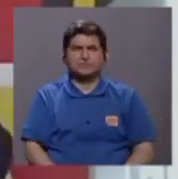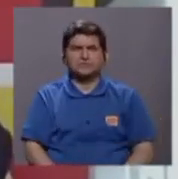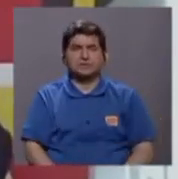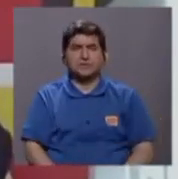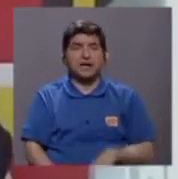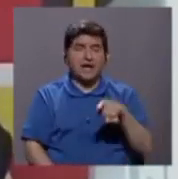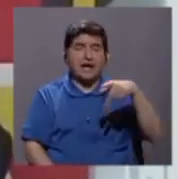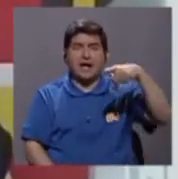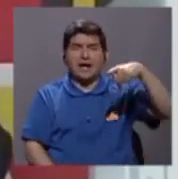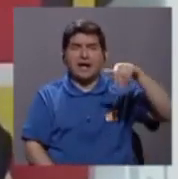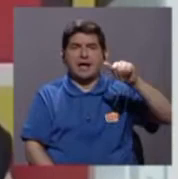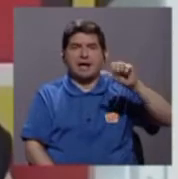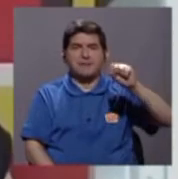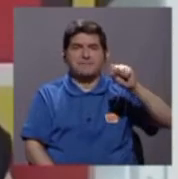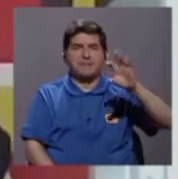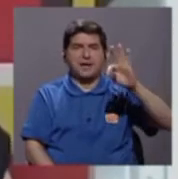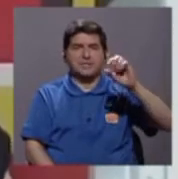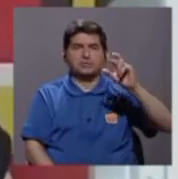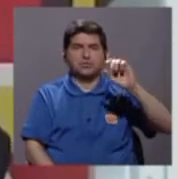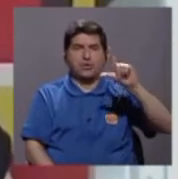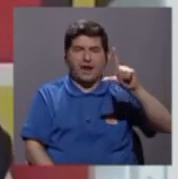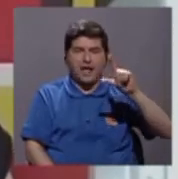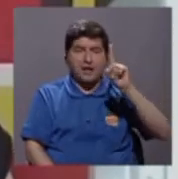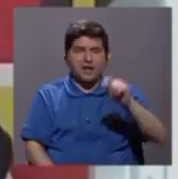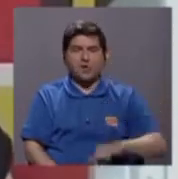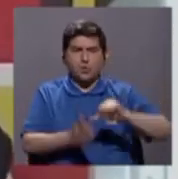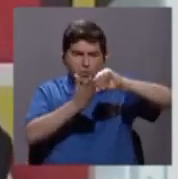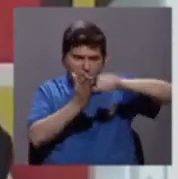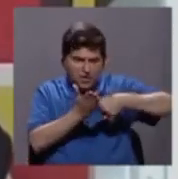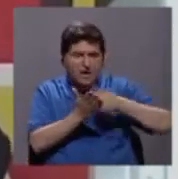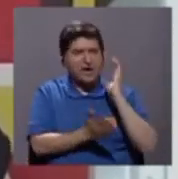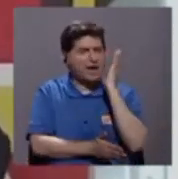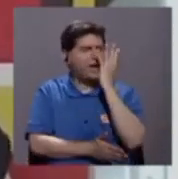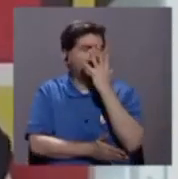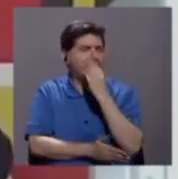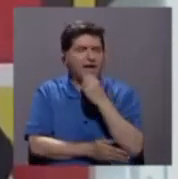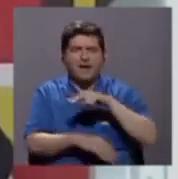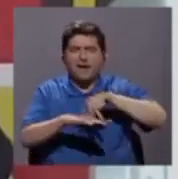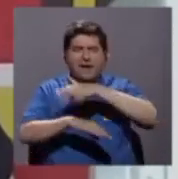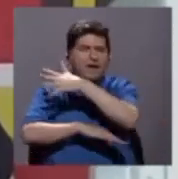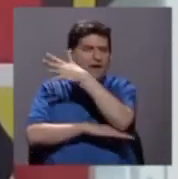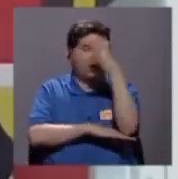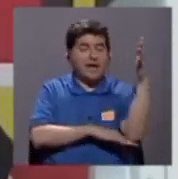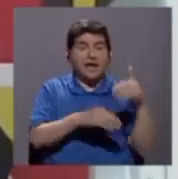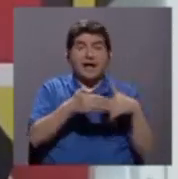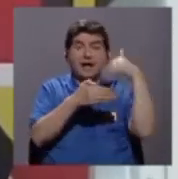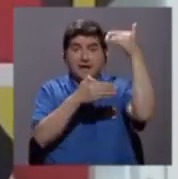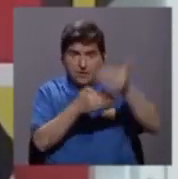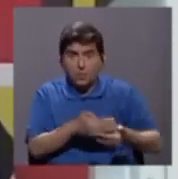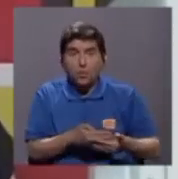la pastoral a dar un acento a la belleza de la naturaleza, que después